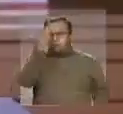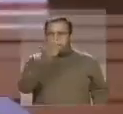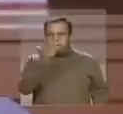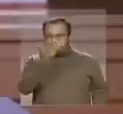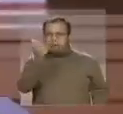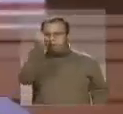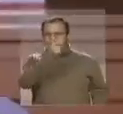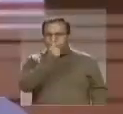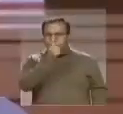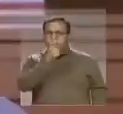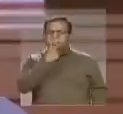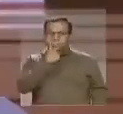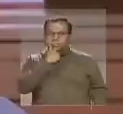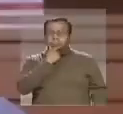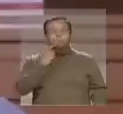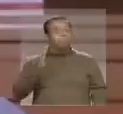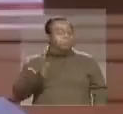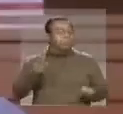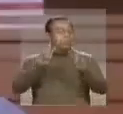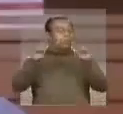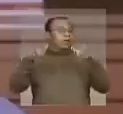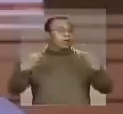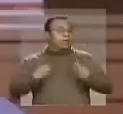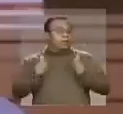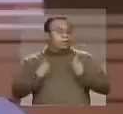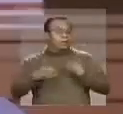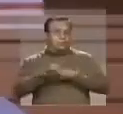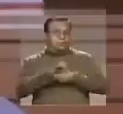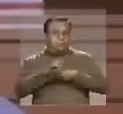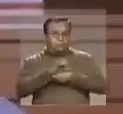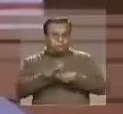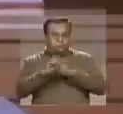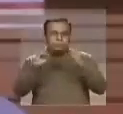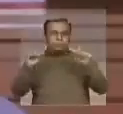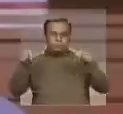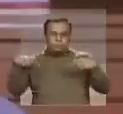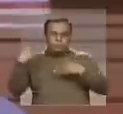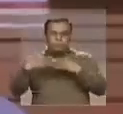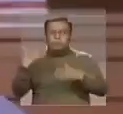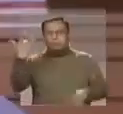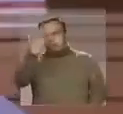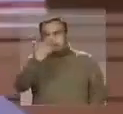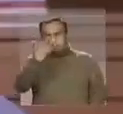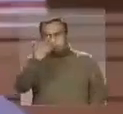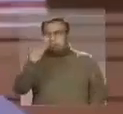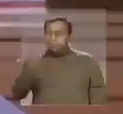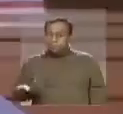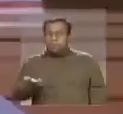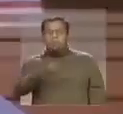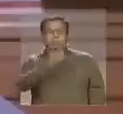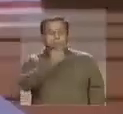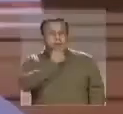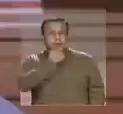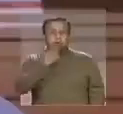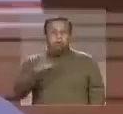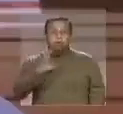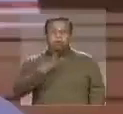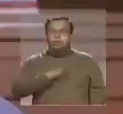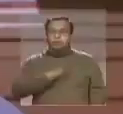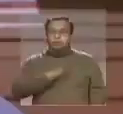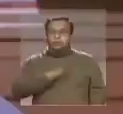afro. Ahora imagínense cómo es la vida en la ciudad para una mujer negra, lesbiana o